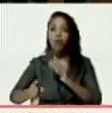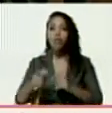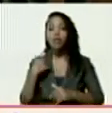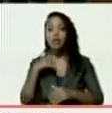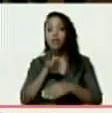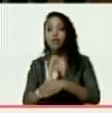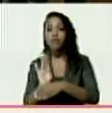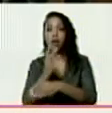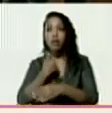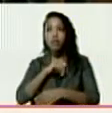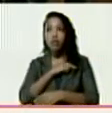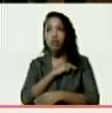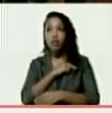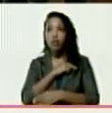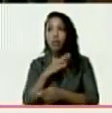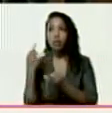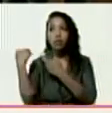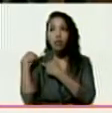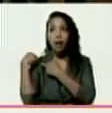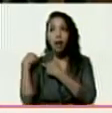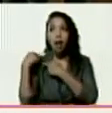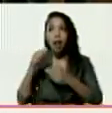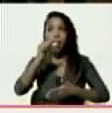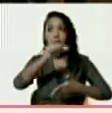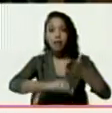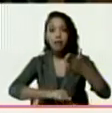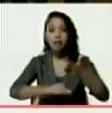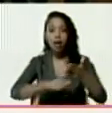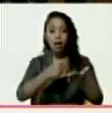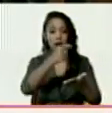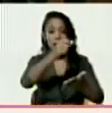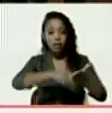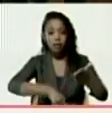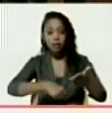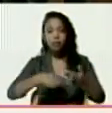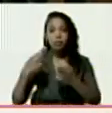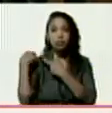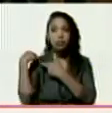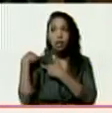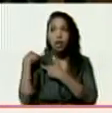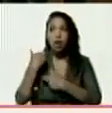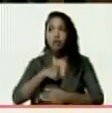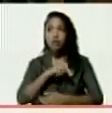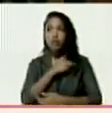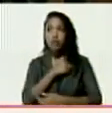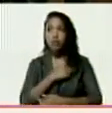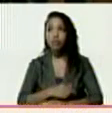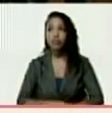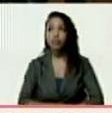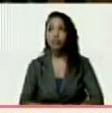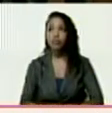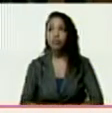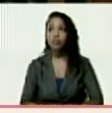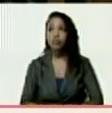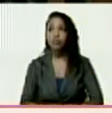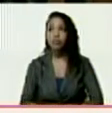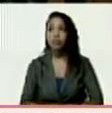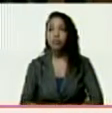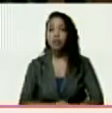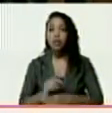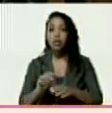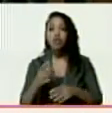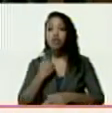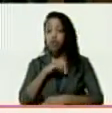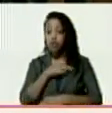acta correspondiente, porque no es nada más la lista, es el acta correspondiente, para que nosotros... Bueno, nosotros vamos a